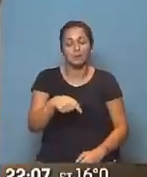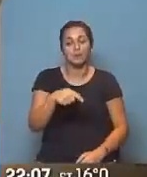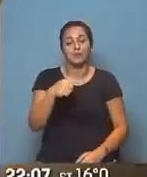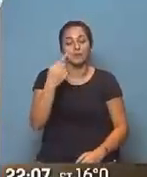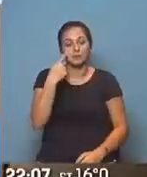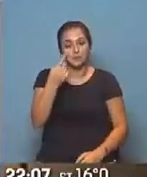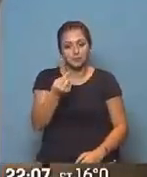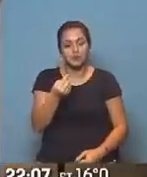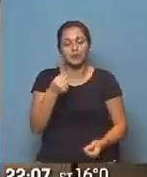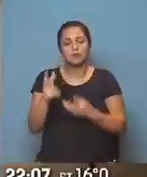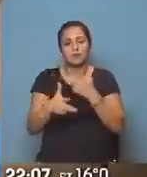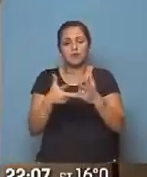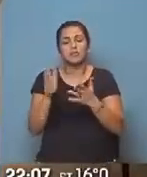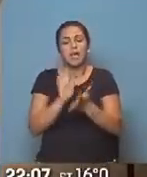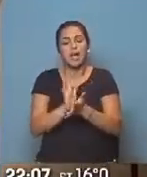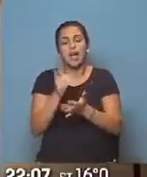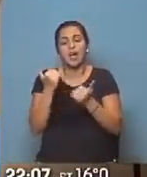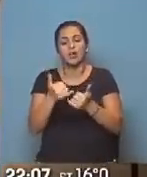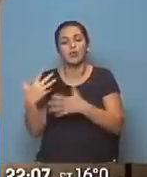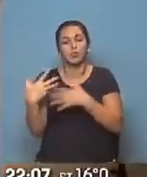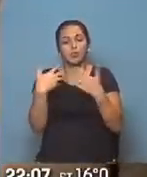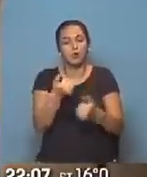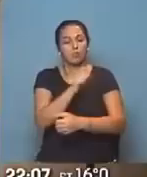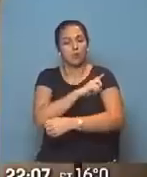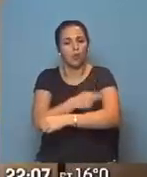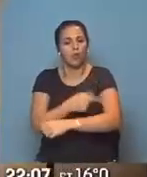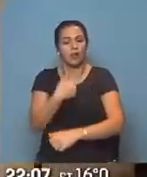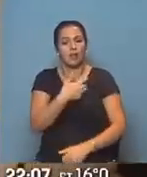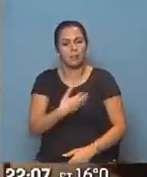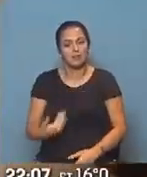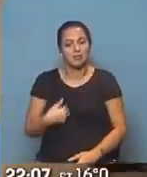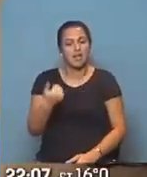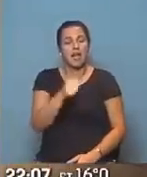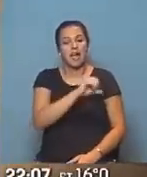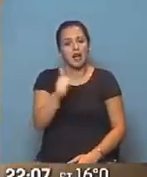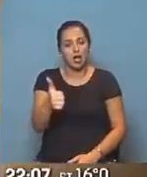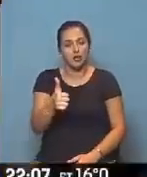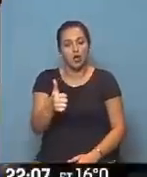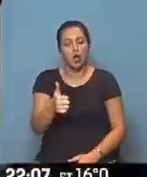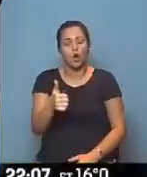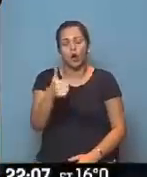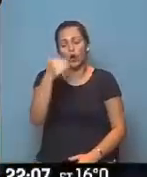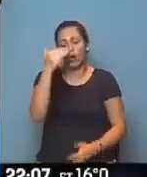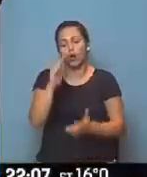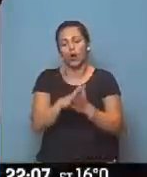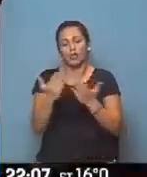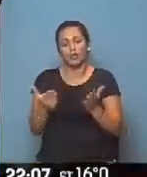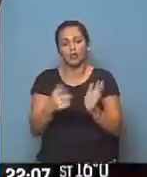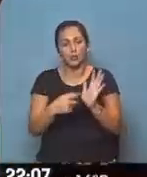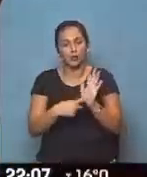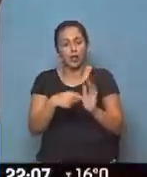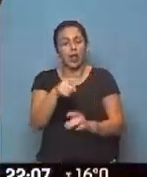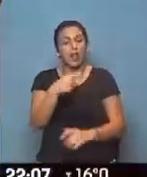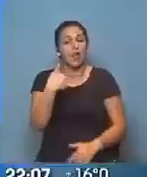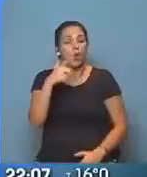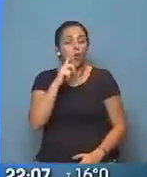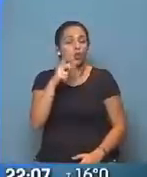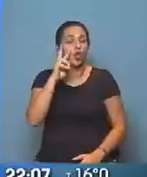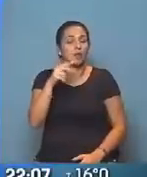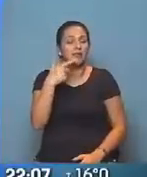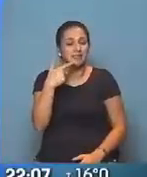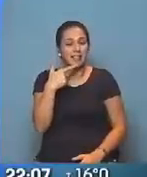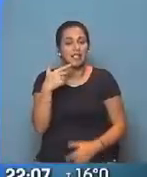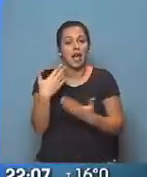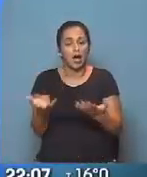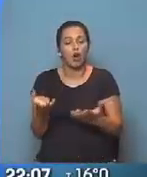autoritaria se tradujo en un refuerzo de los poderes presidenciales tras ganar un referéndum constitucional en junio de 2017,